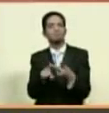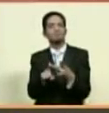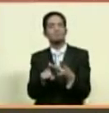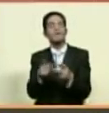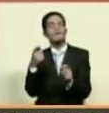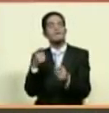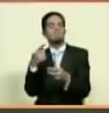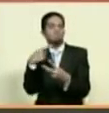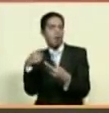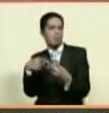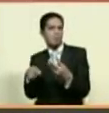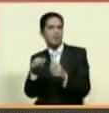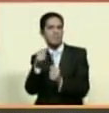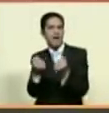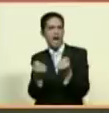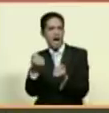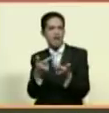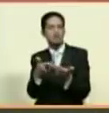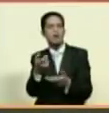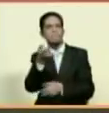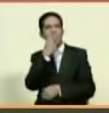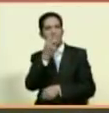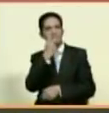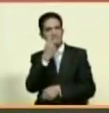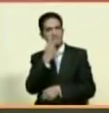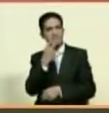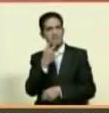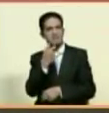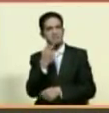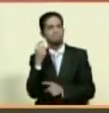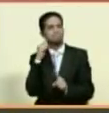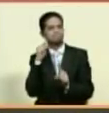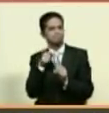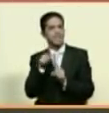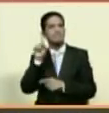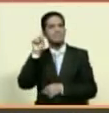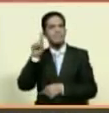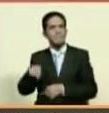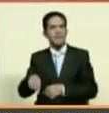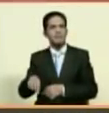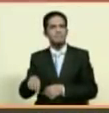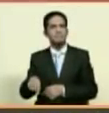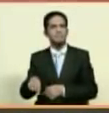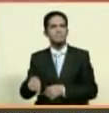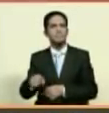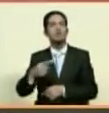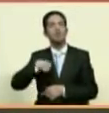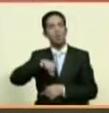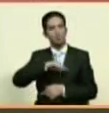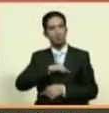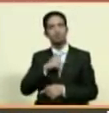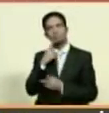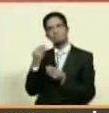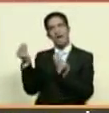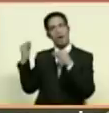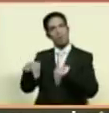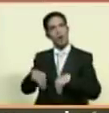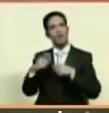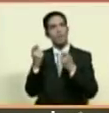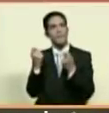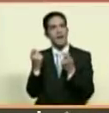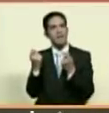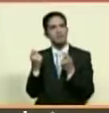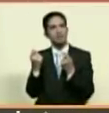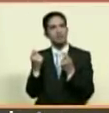autopartes, medicinas, etcétera, para que también logremos precios acordados